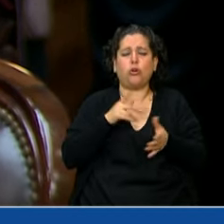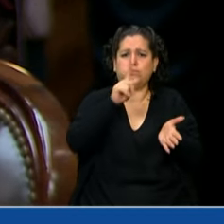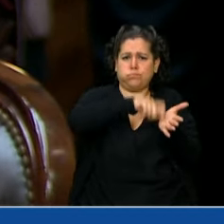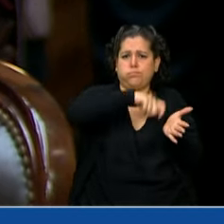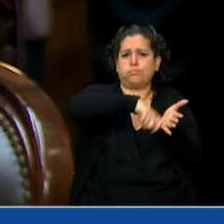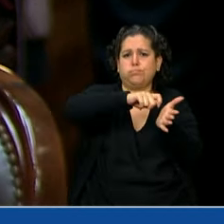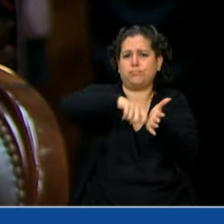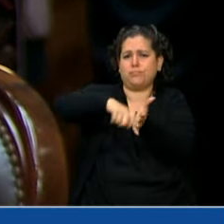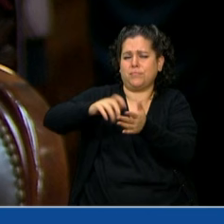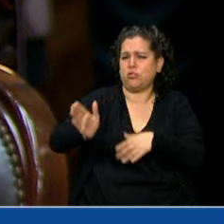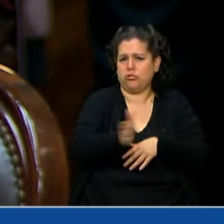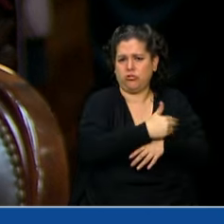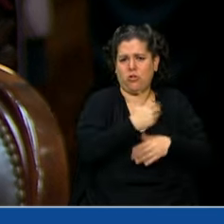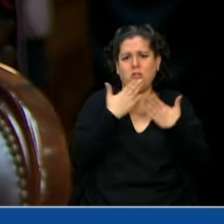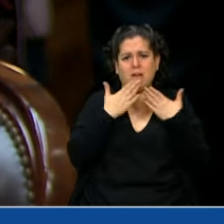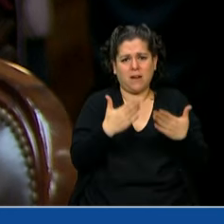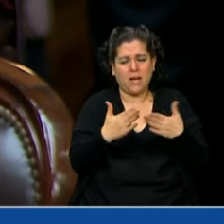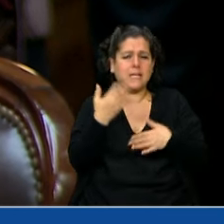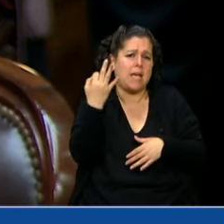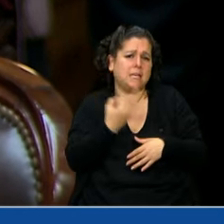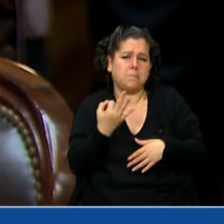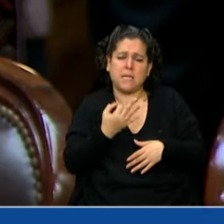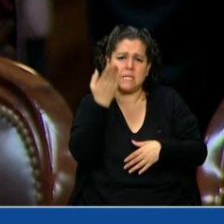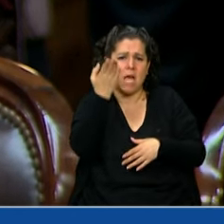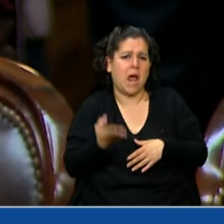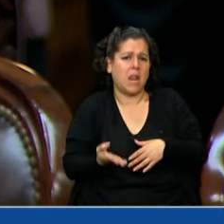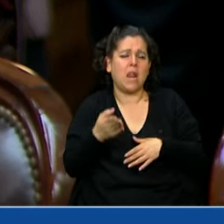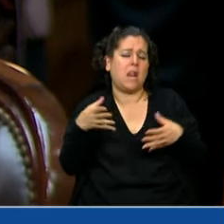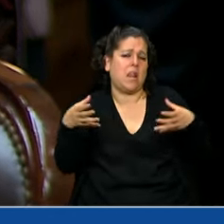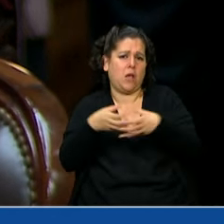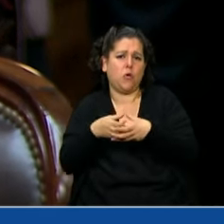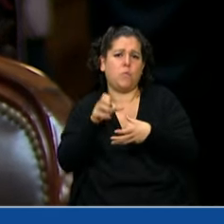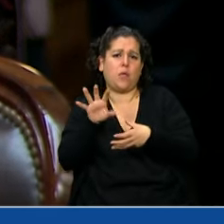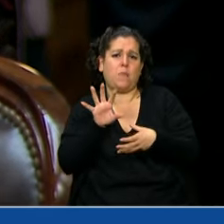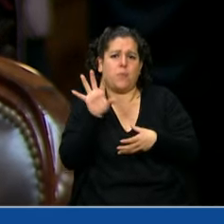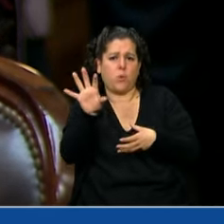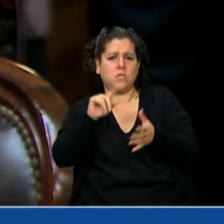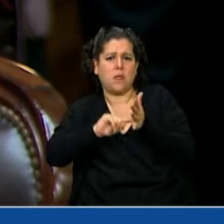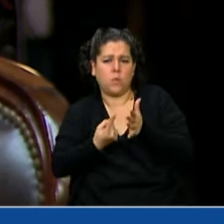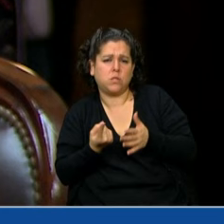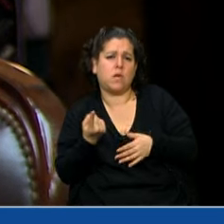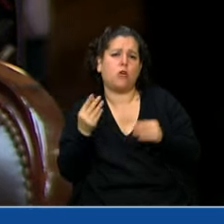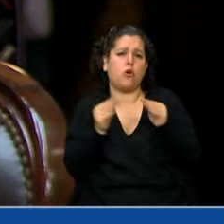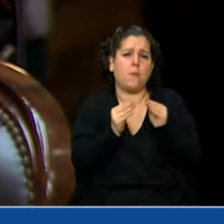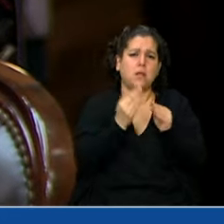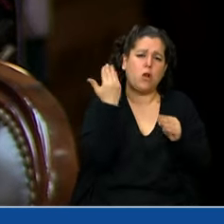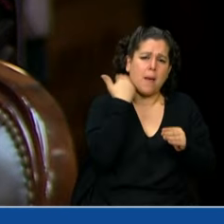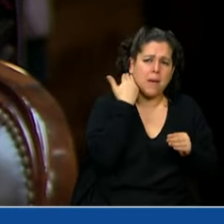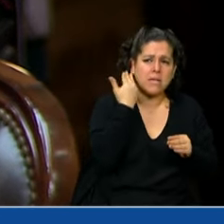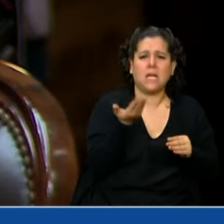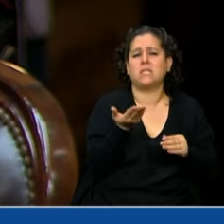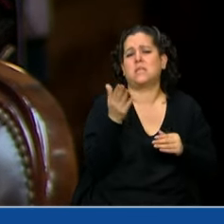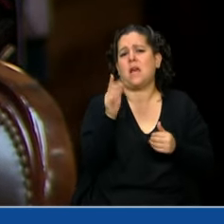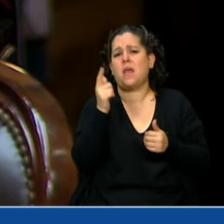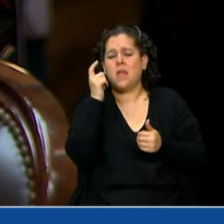confirmant de este proyecto en especial a los de provincia de Buenos Aires acá los compañeros de la matanza de La